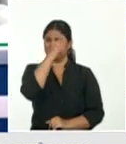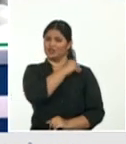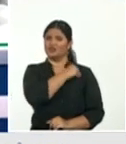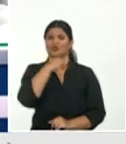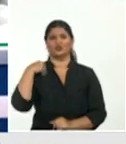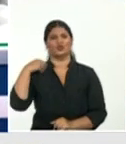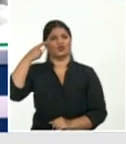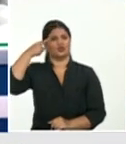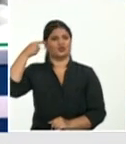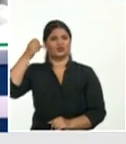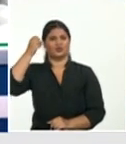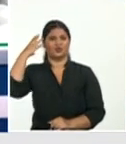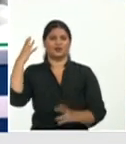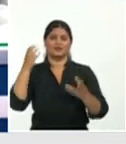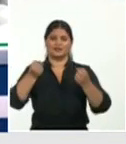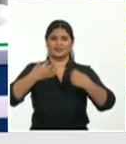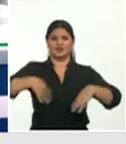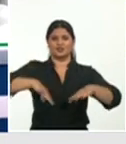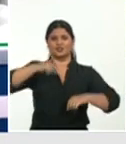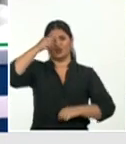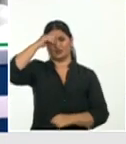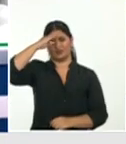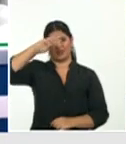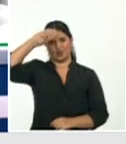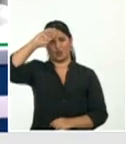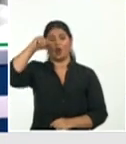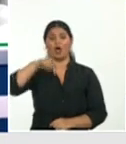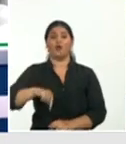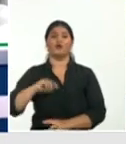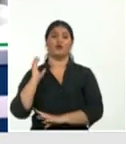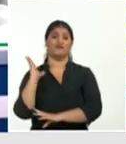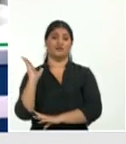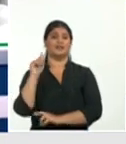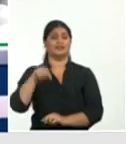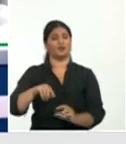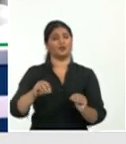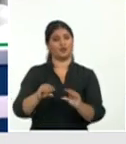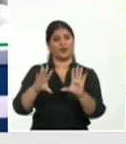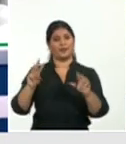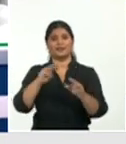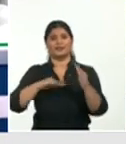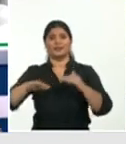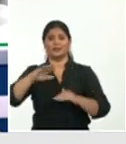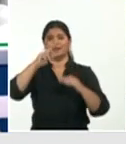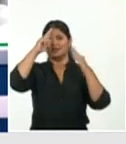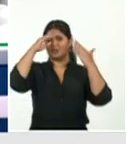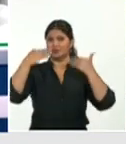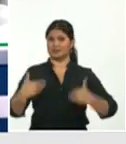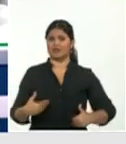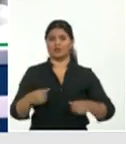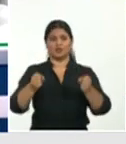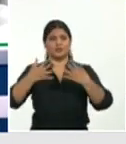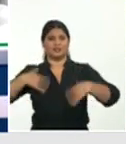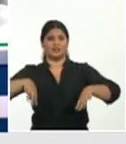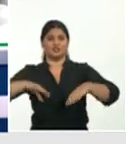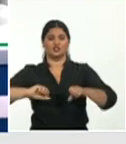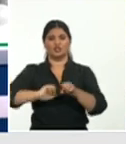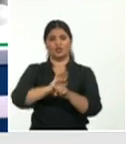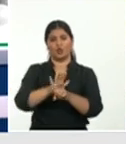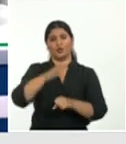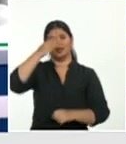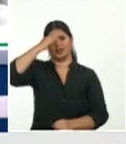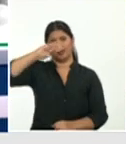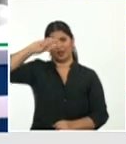la COVID-19 en territorio nacional. Ha sido la conferencia de prensa del Ministerio de Salud Pública sobre el análisis de la situación